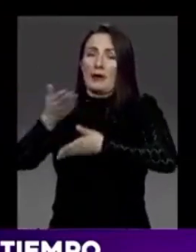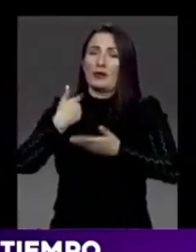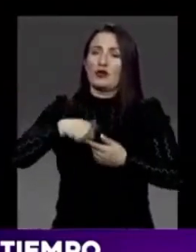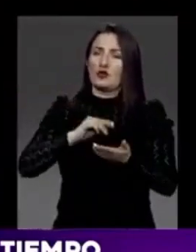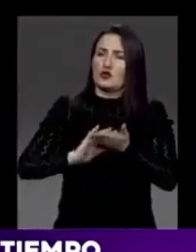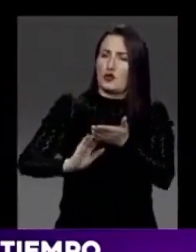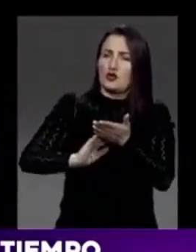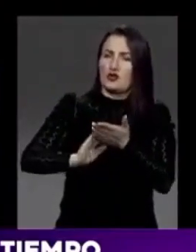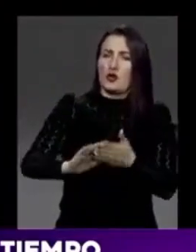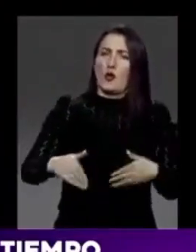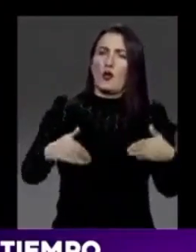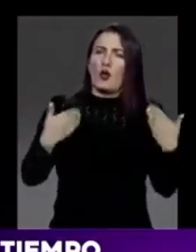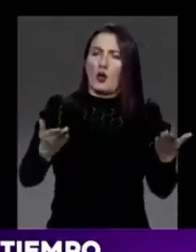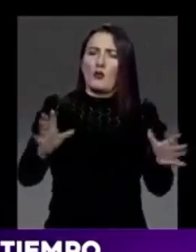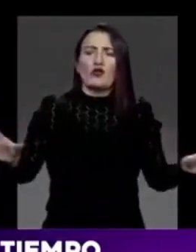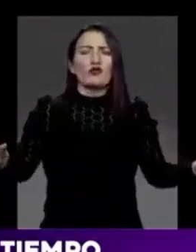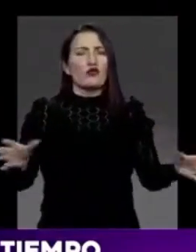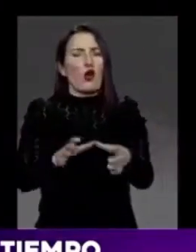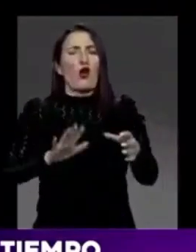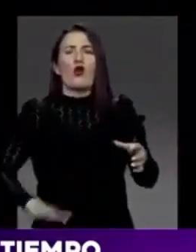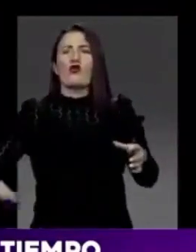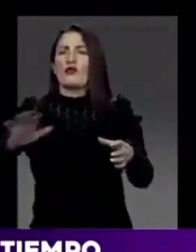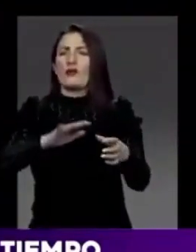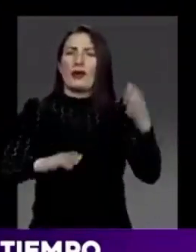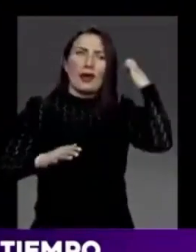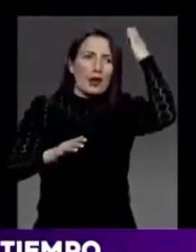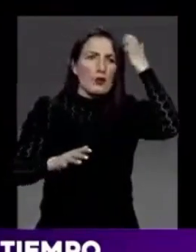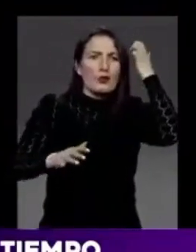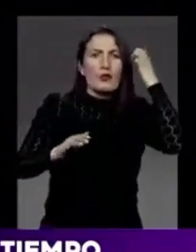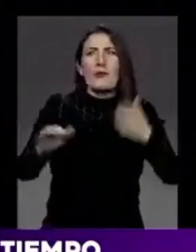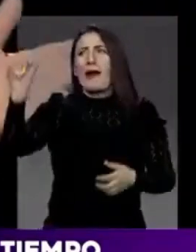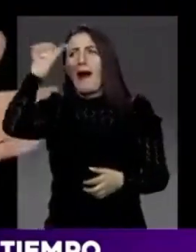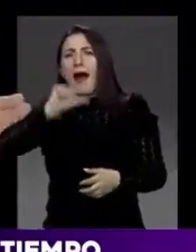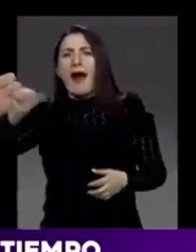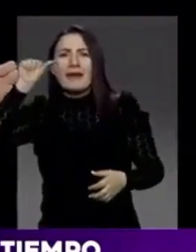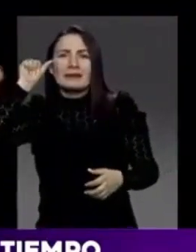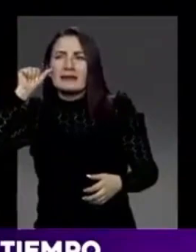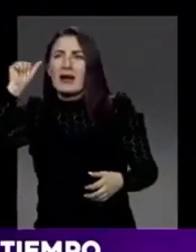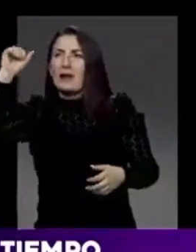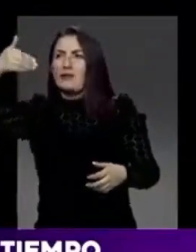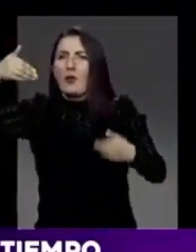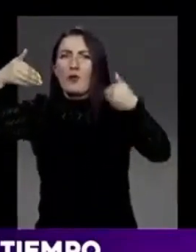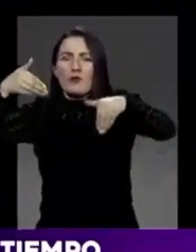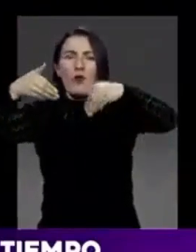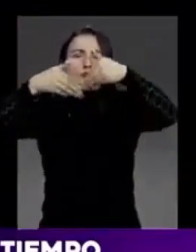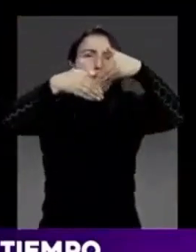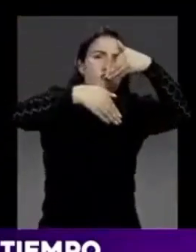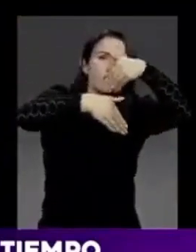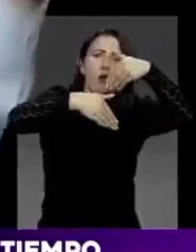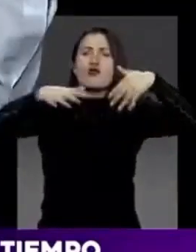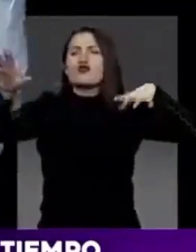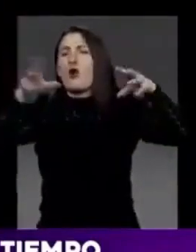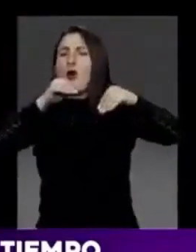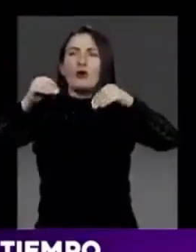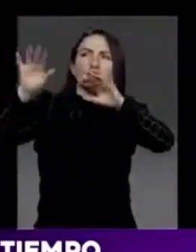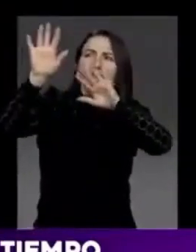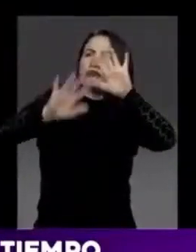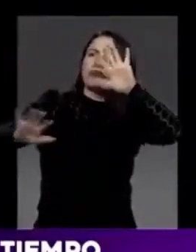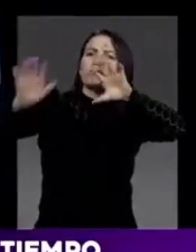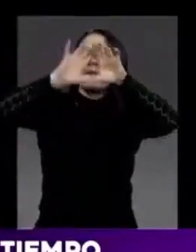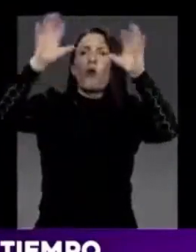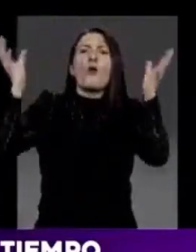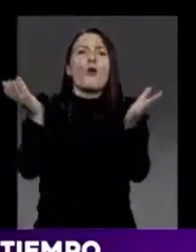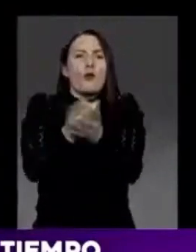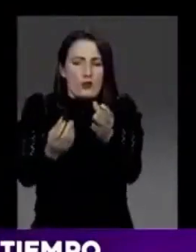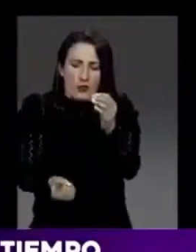soluciones compartidas tenemos todo para hacerlo en con europa con asia abrir todo para las regiones y más que especializar las dejemos las con libertad producir